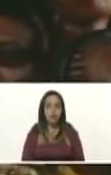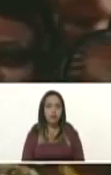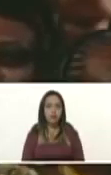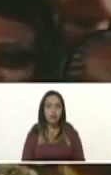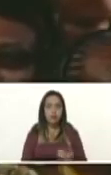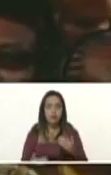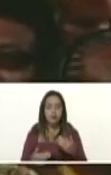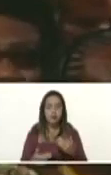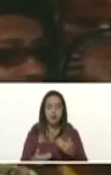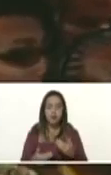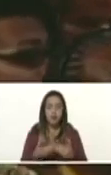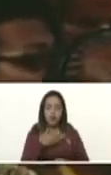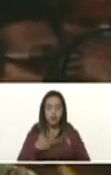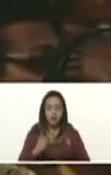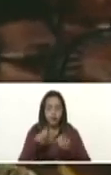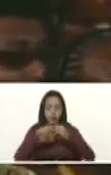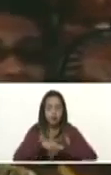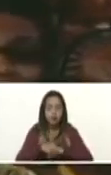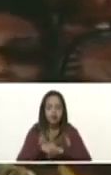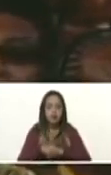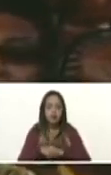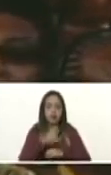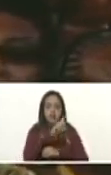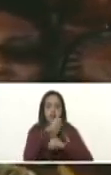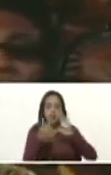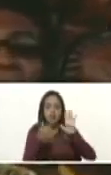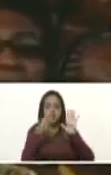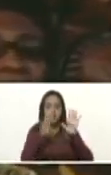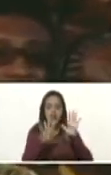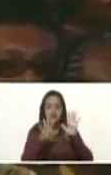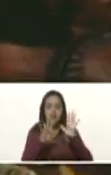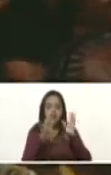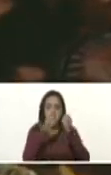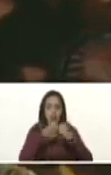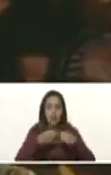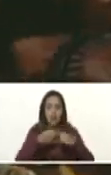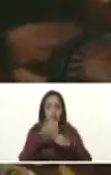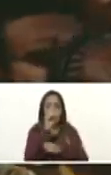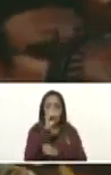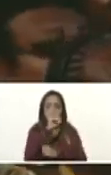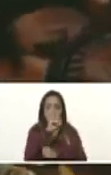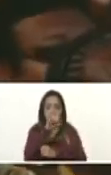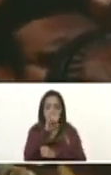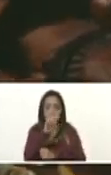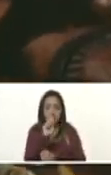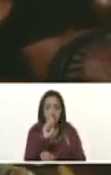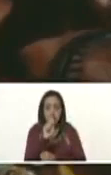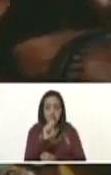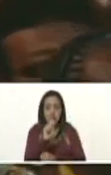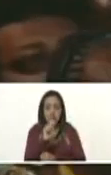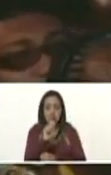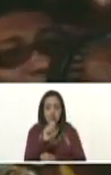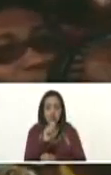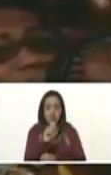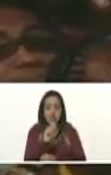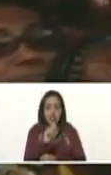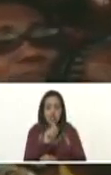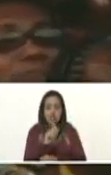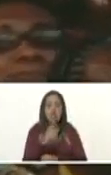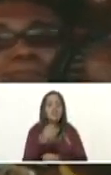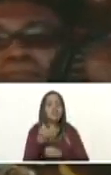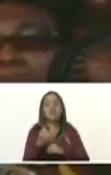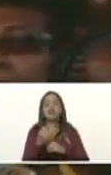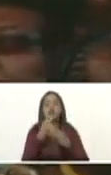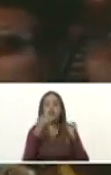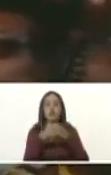Suscribir y respetar el convenio 169 de las organizaciones internacionales de la OIT, del Internacional del Trabajo OIT,